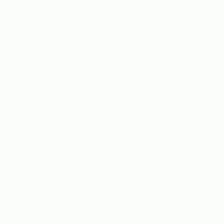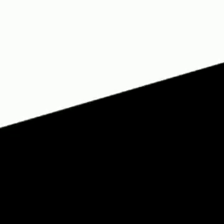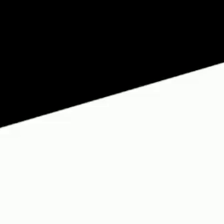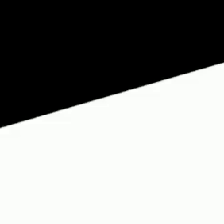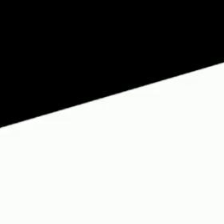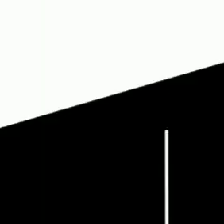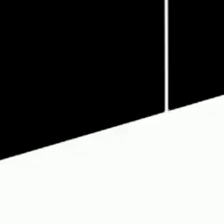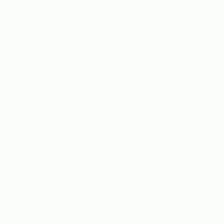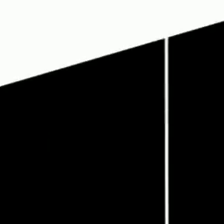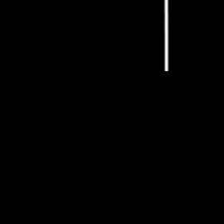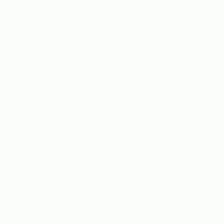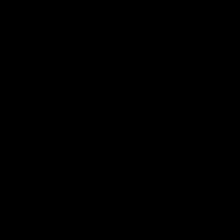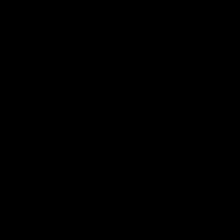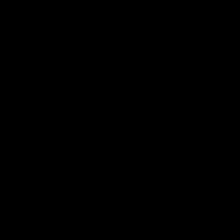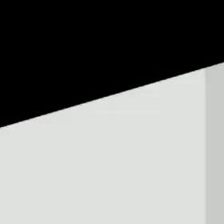¡Gracias!